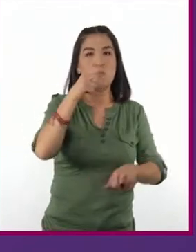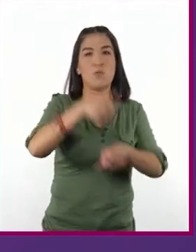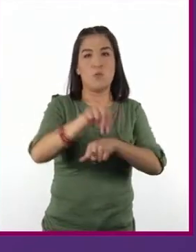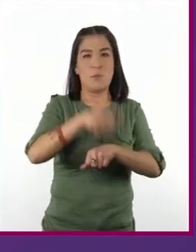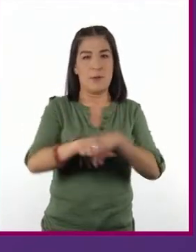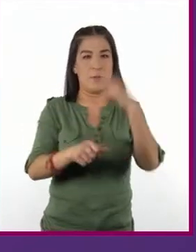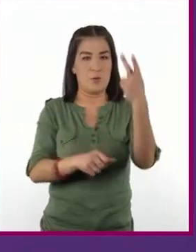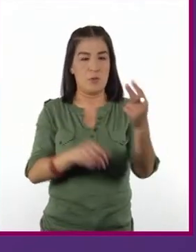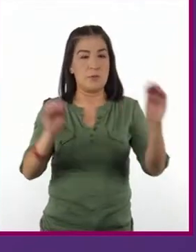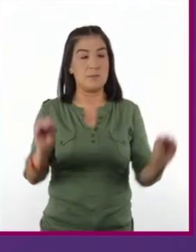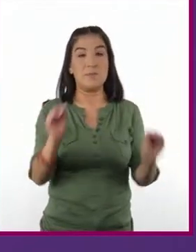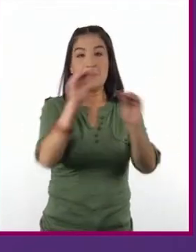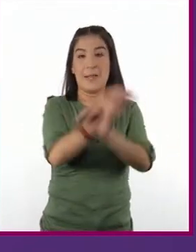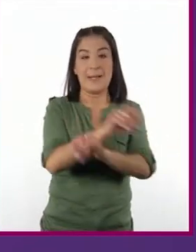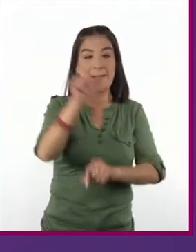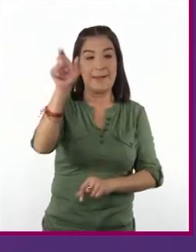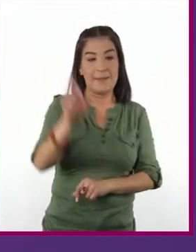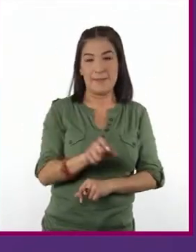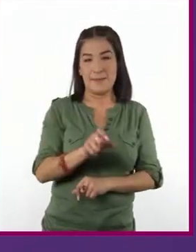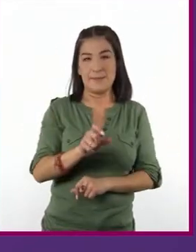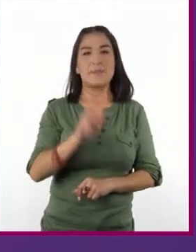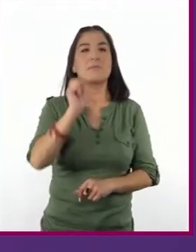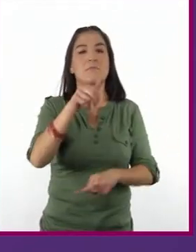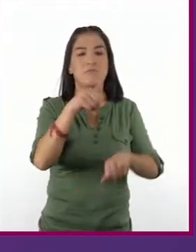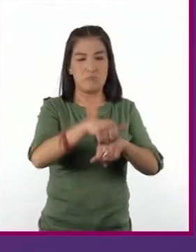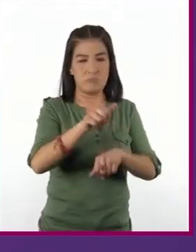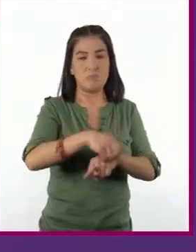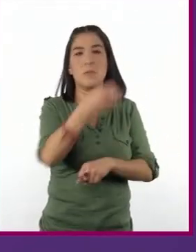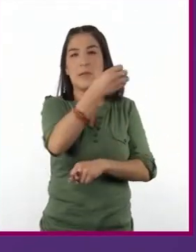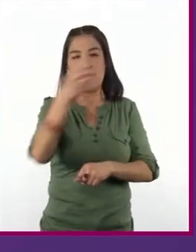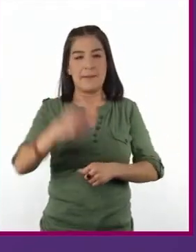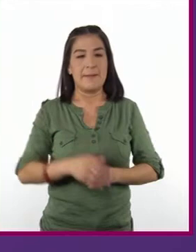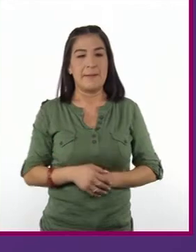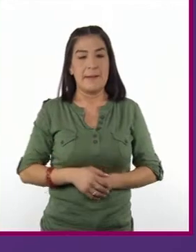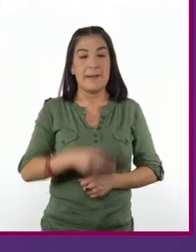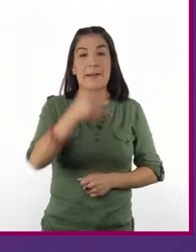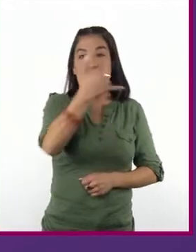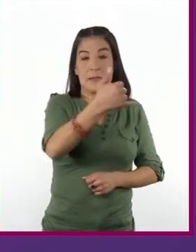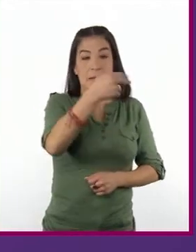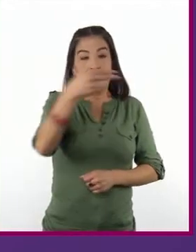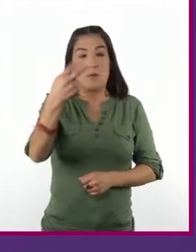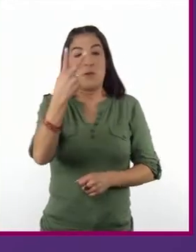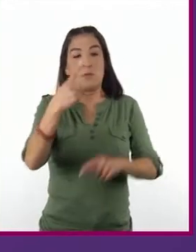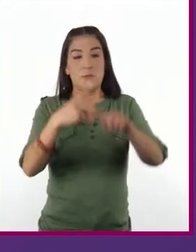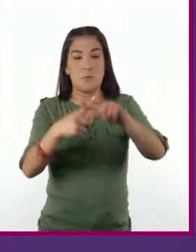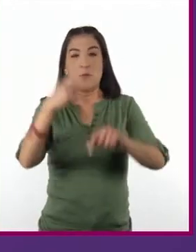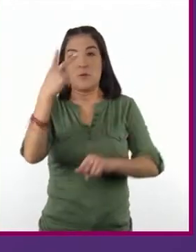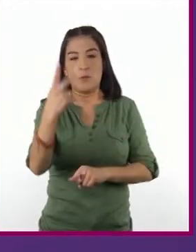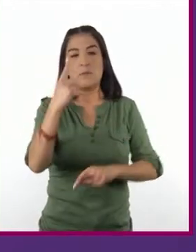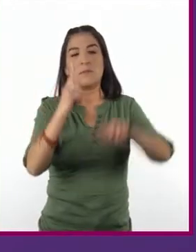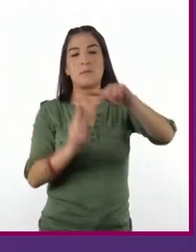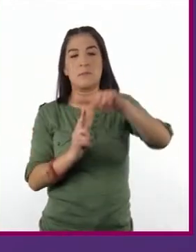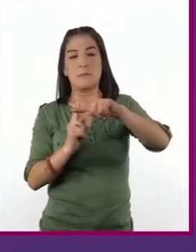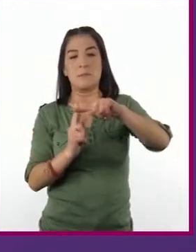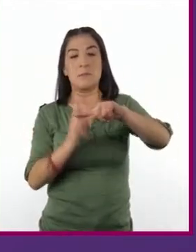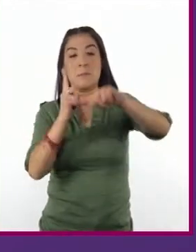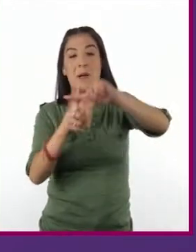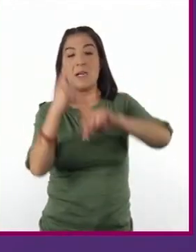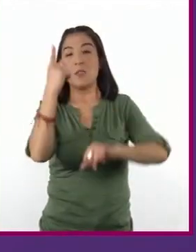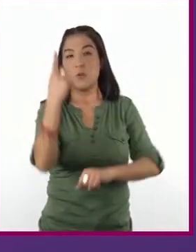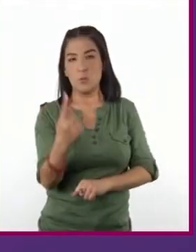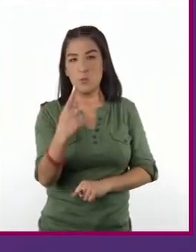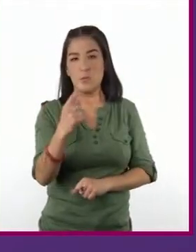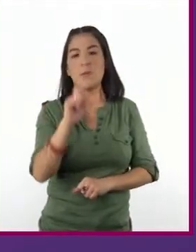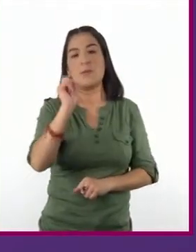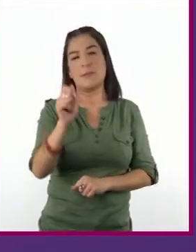x, realizamos las operaciones correspondientes, y igual a 2 por 2 son 4, más 1,